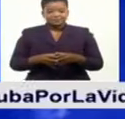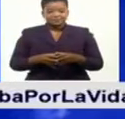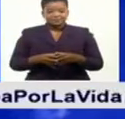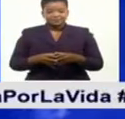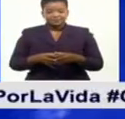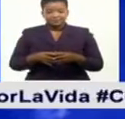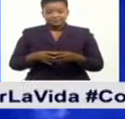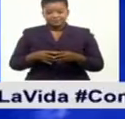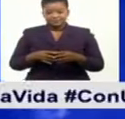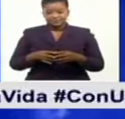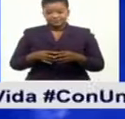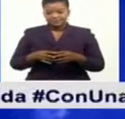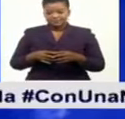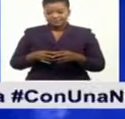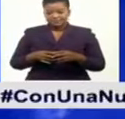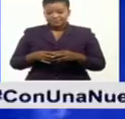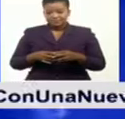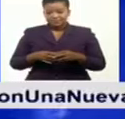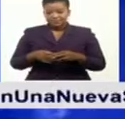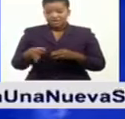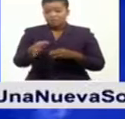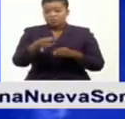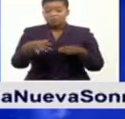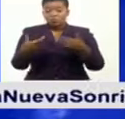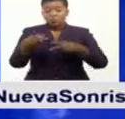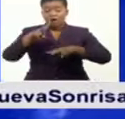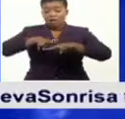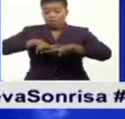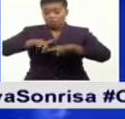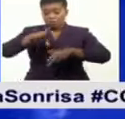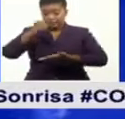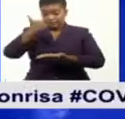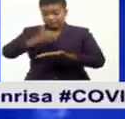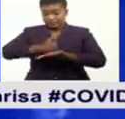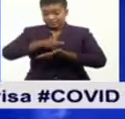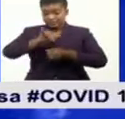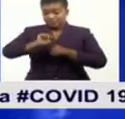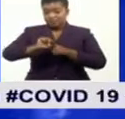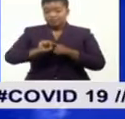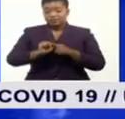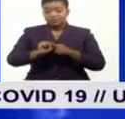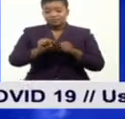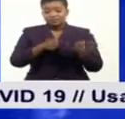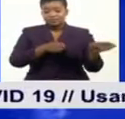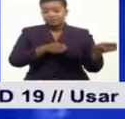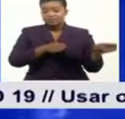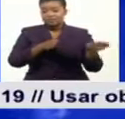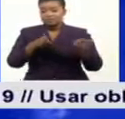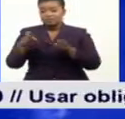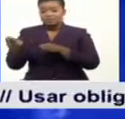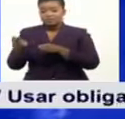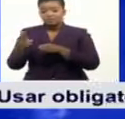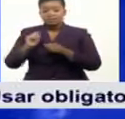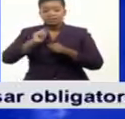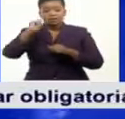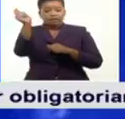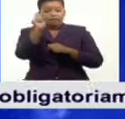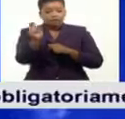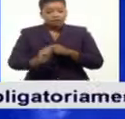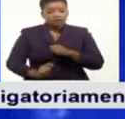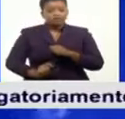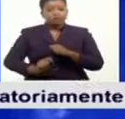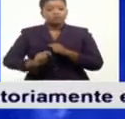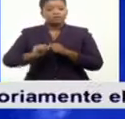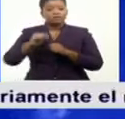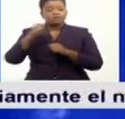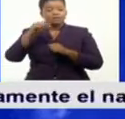día anterior, municipio de Holguín con 6, Calixto García, Sagua de Tánamo y Mayarí